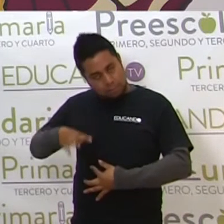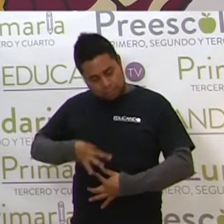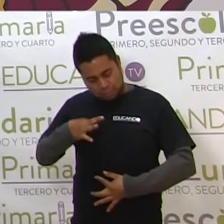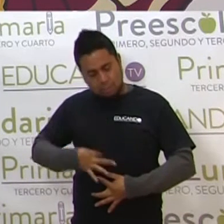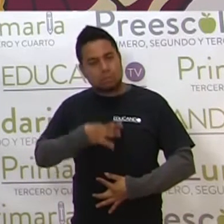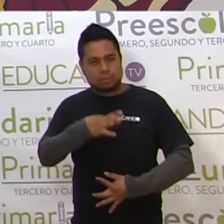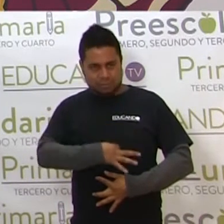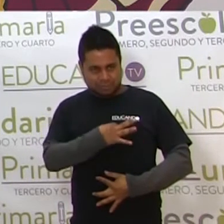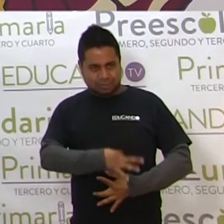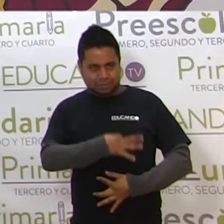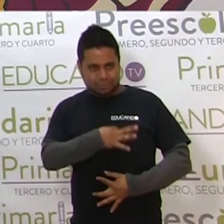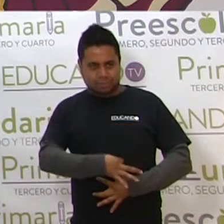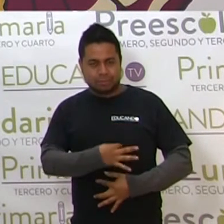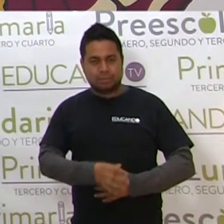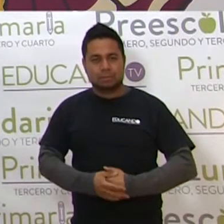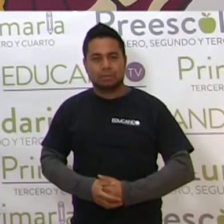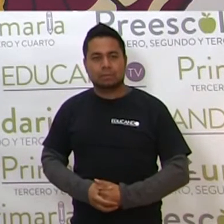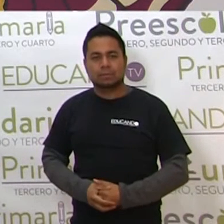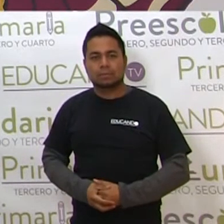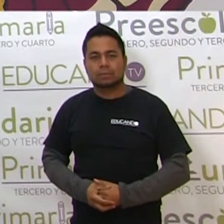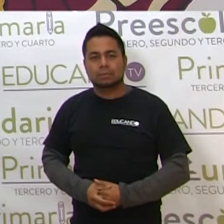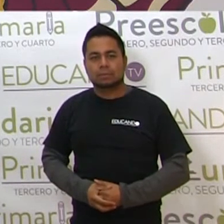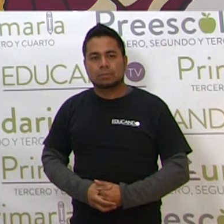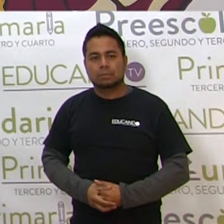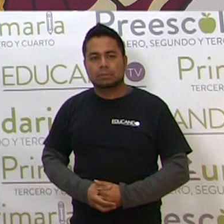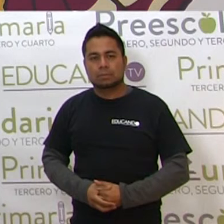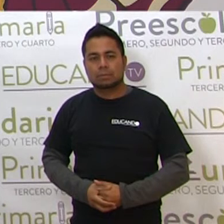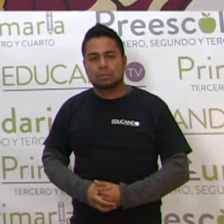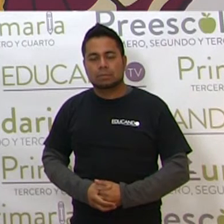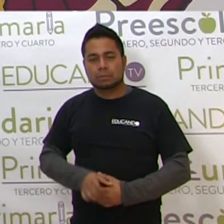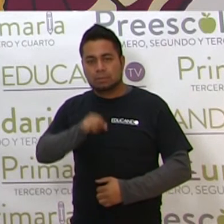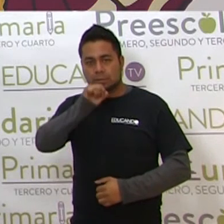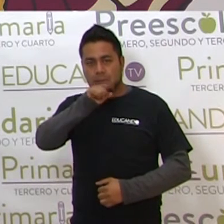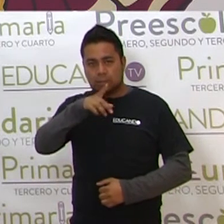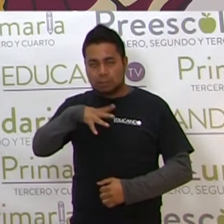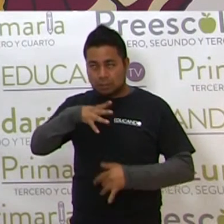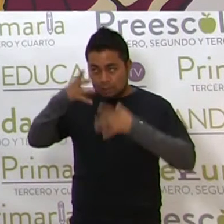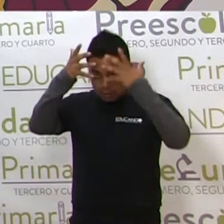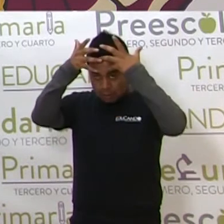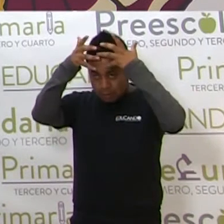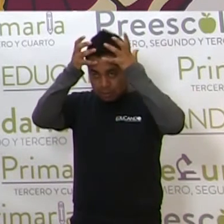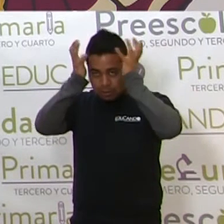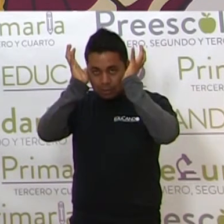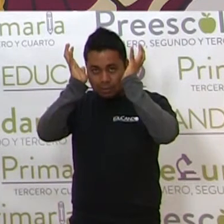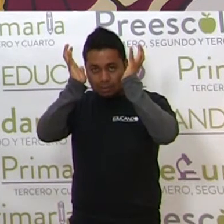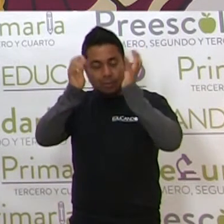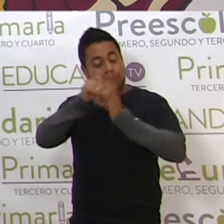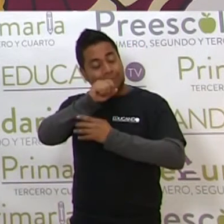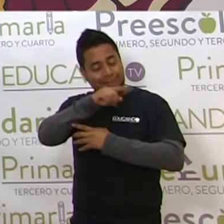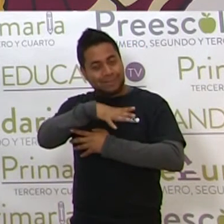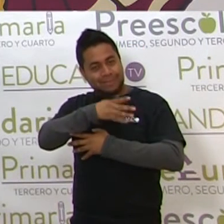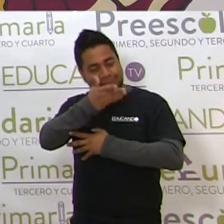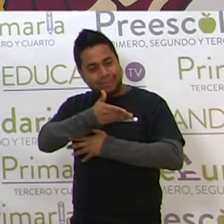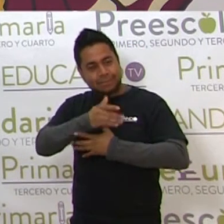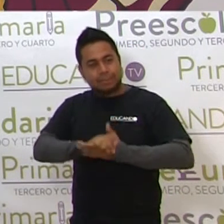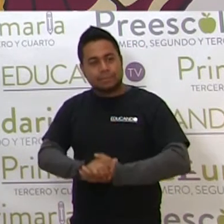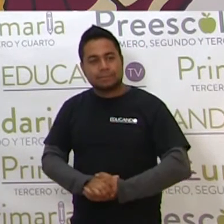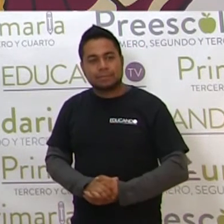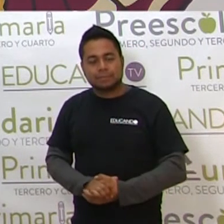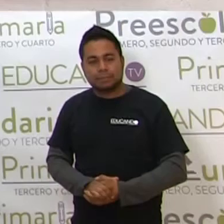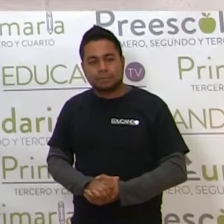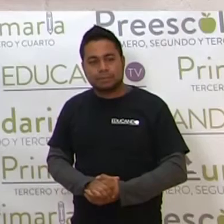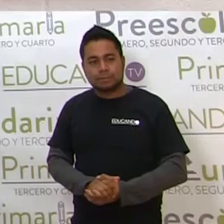bordados y tienen su este su tocado así es cada uno